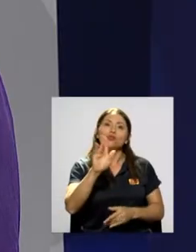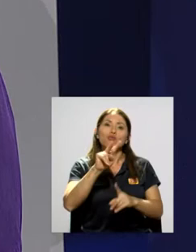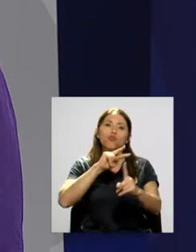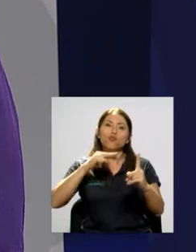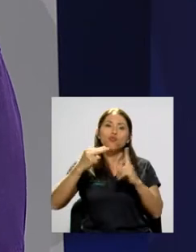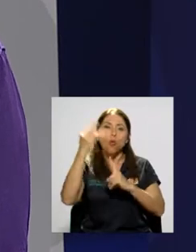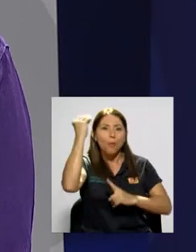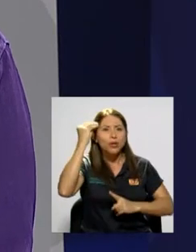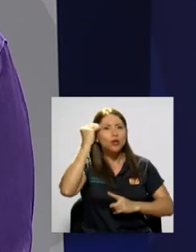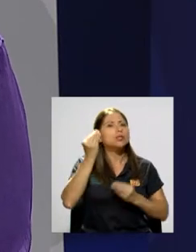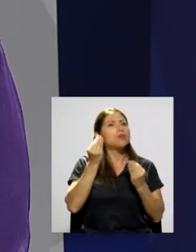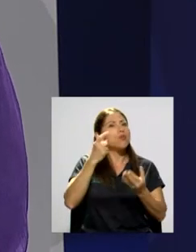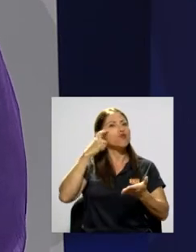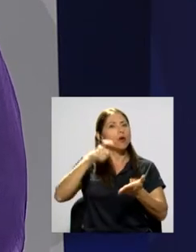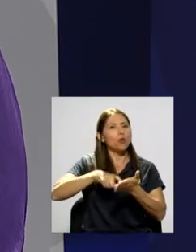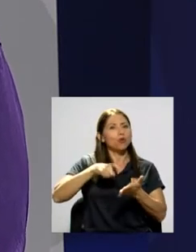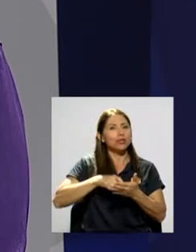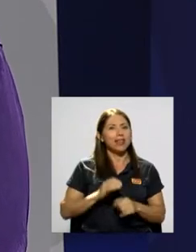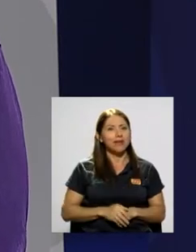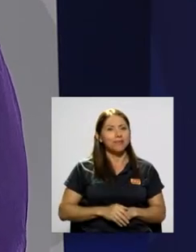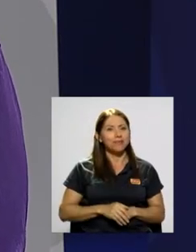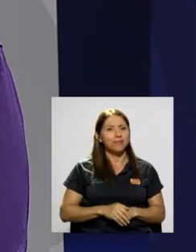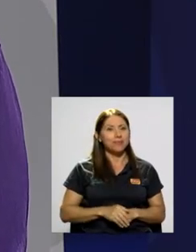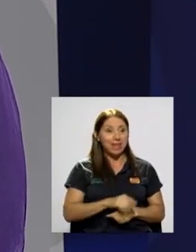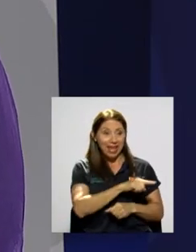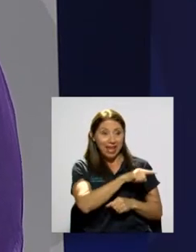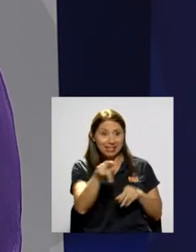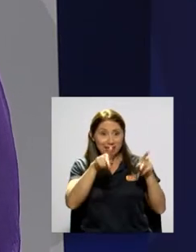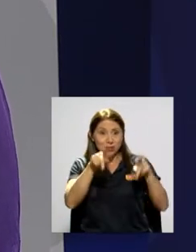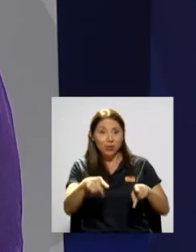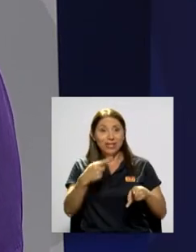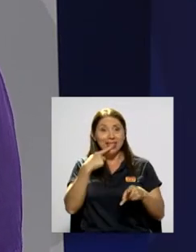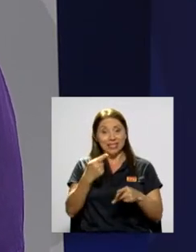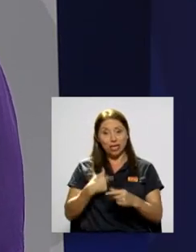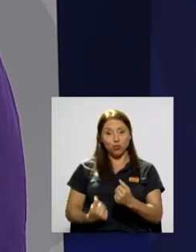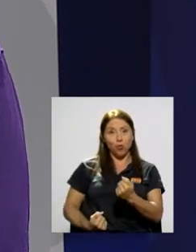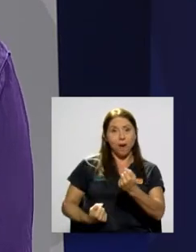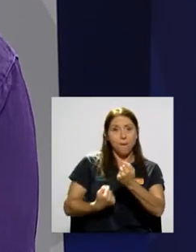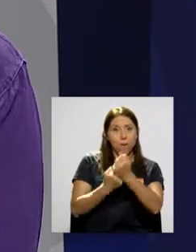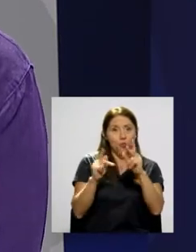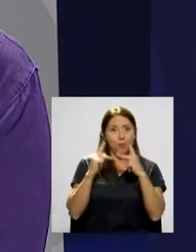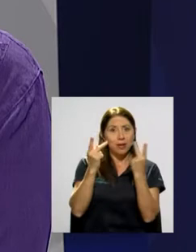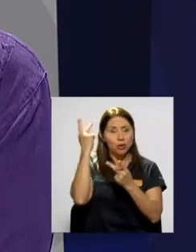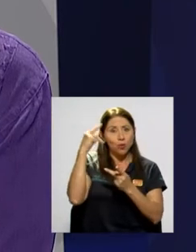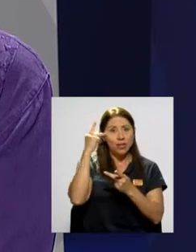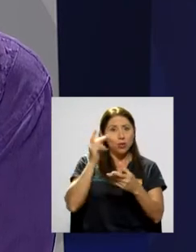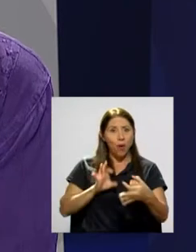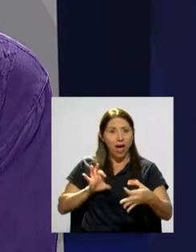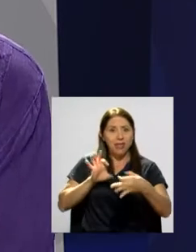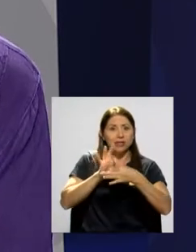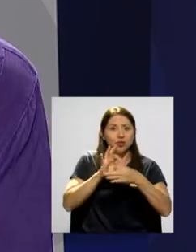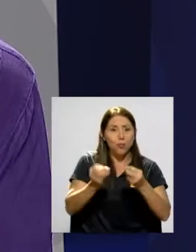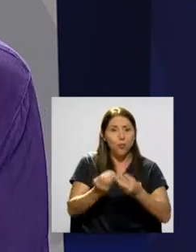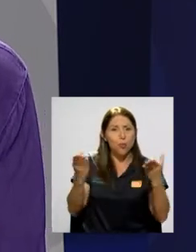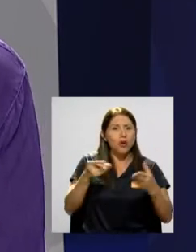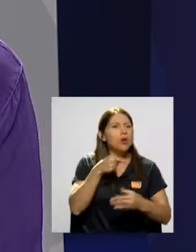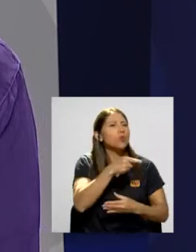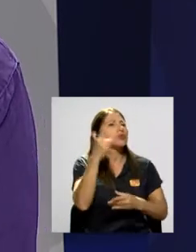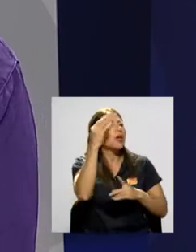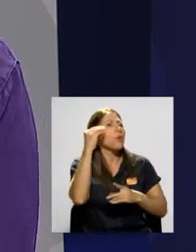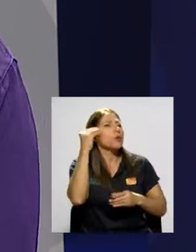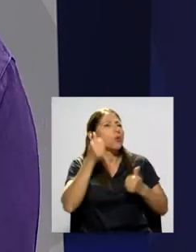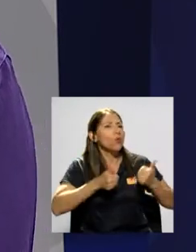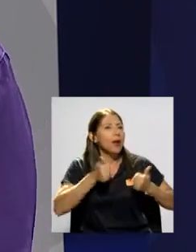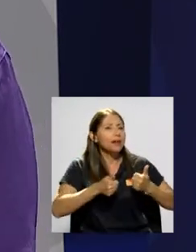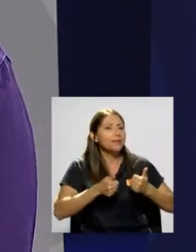¿Qué valoración hace de esas adhesiones públicas? Claro, es que estamos en un momento donde la probabilidad de que yo adquiera un producto o le dé